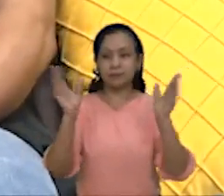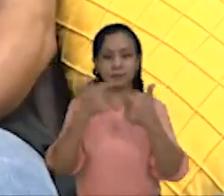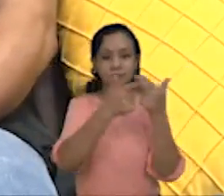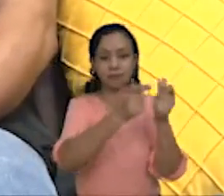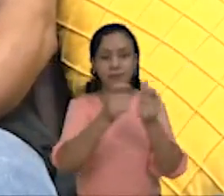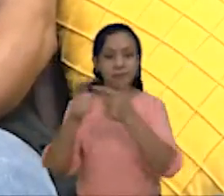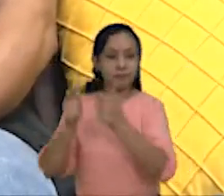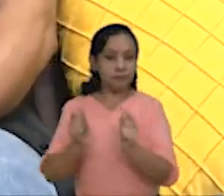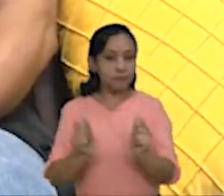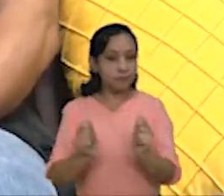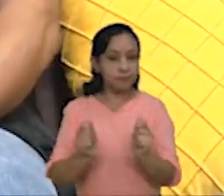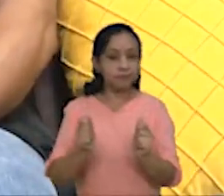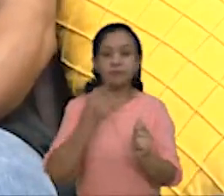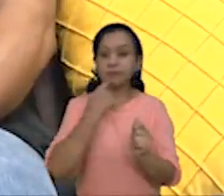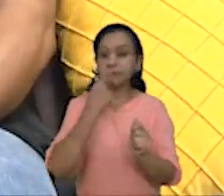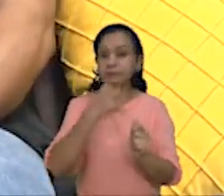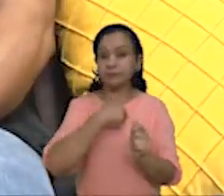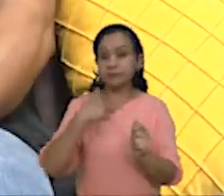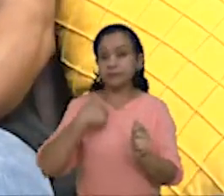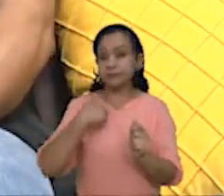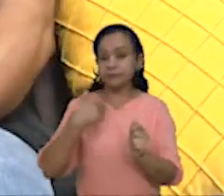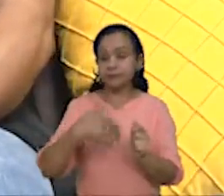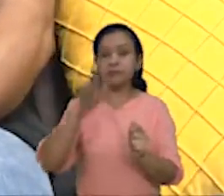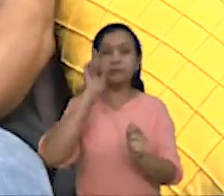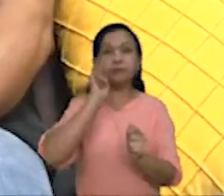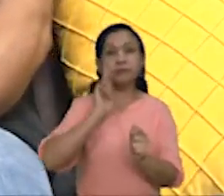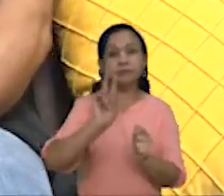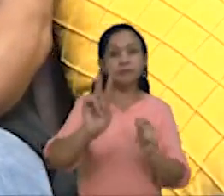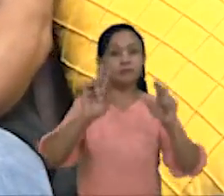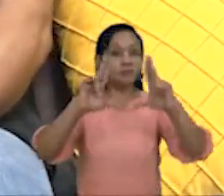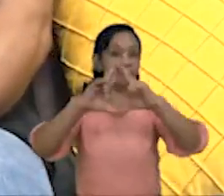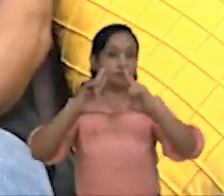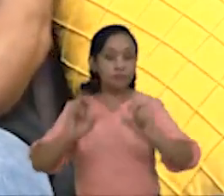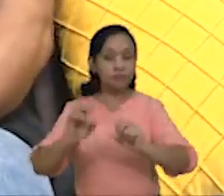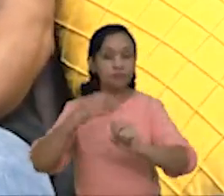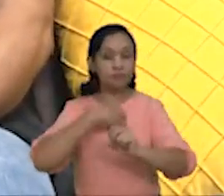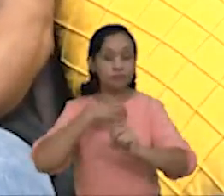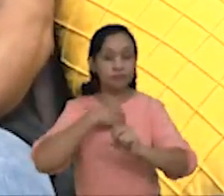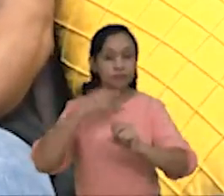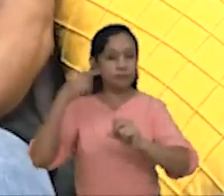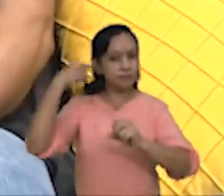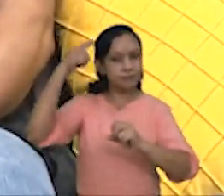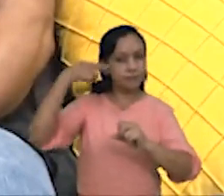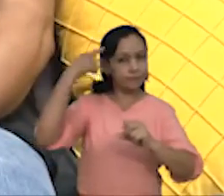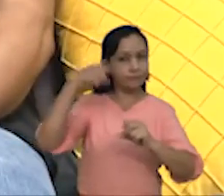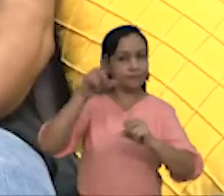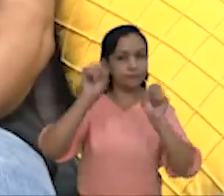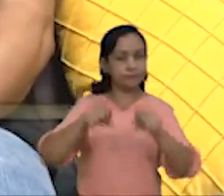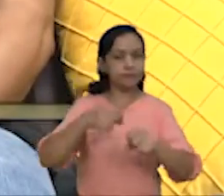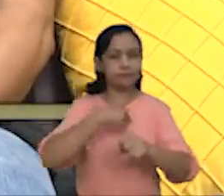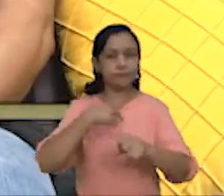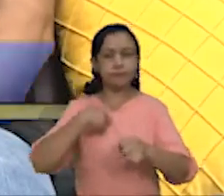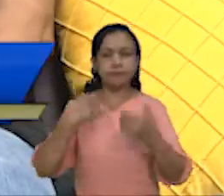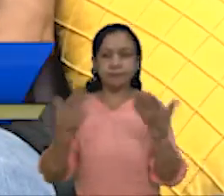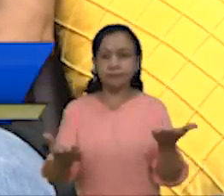están destinados a estar viendo una Nicaragua que solamente ellos, dentro de su locura, creen que estamos viviendo.